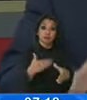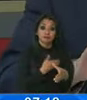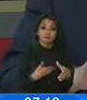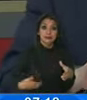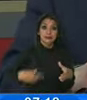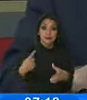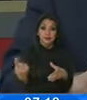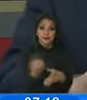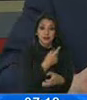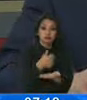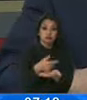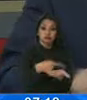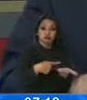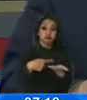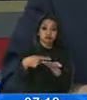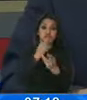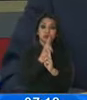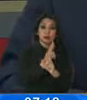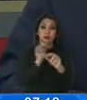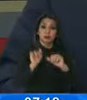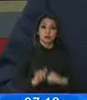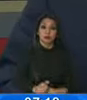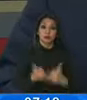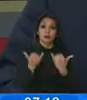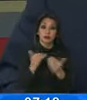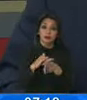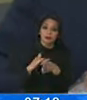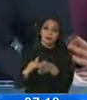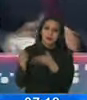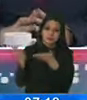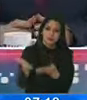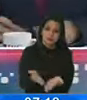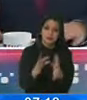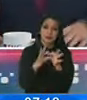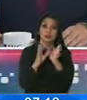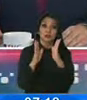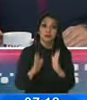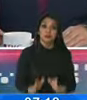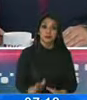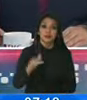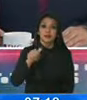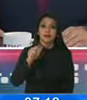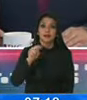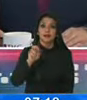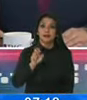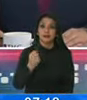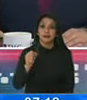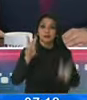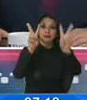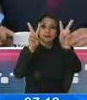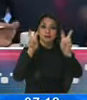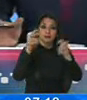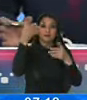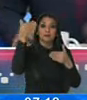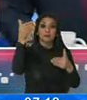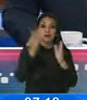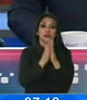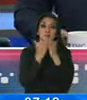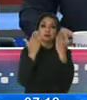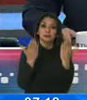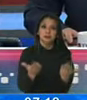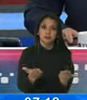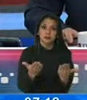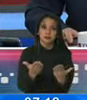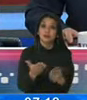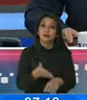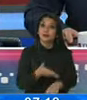espera un pronunciamiento en torno a este tema. Hemos invitado para analizar el mismo a Andrés Jaramillo, editor de la sección política de Diario El Comercio.